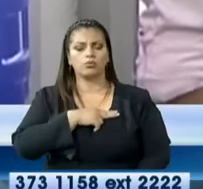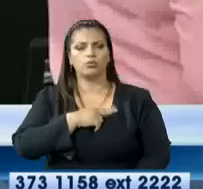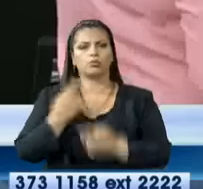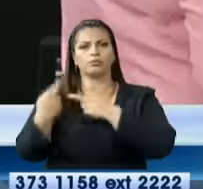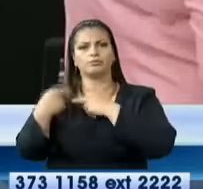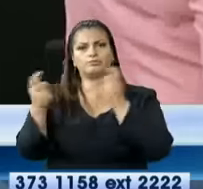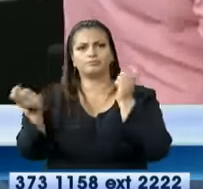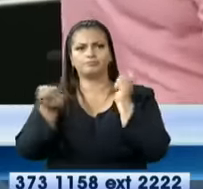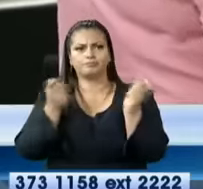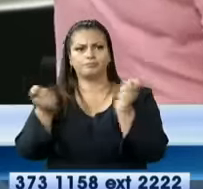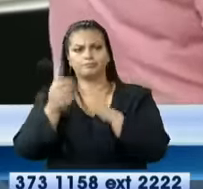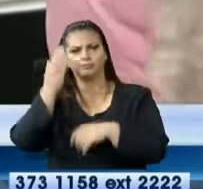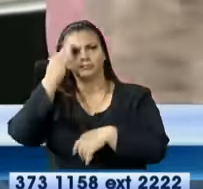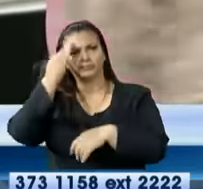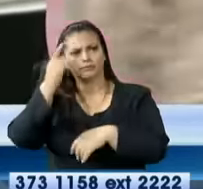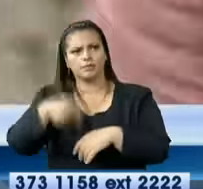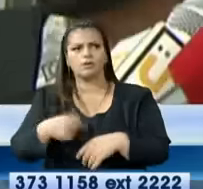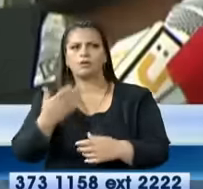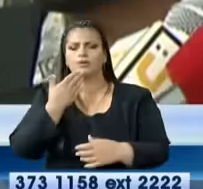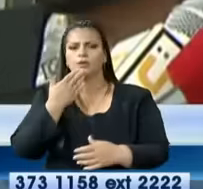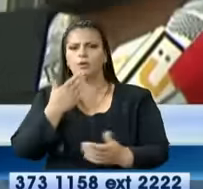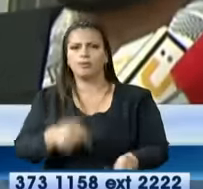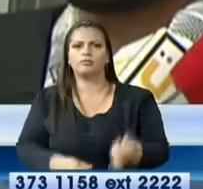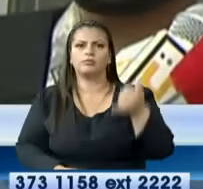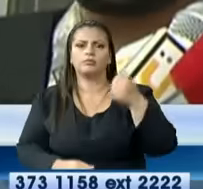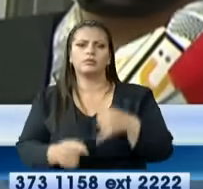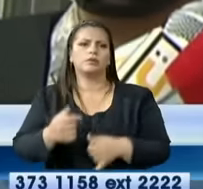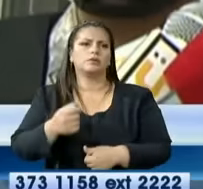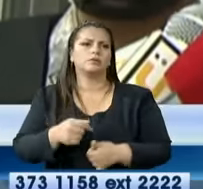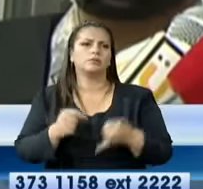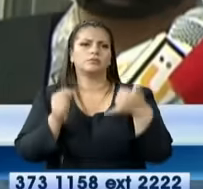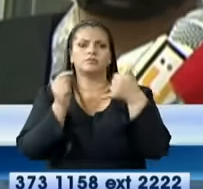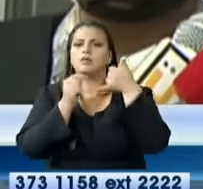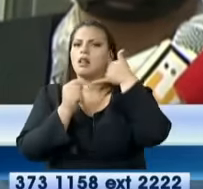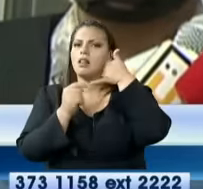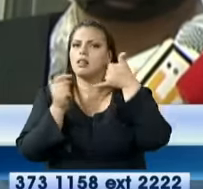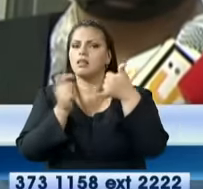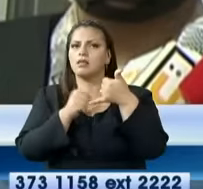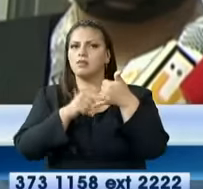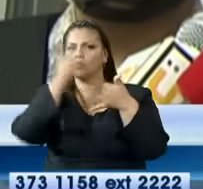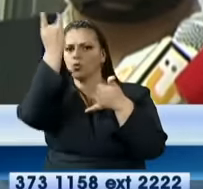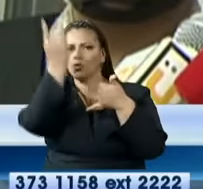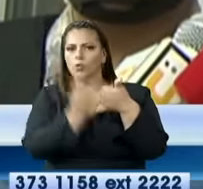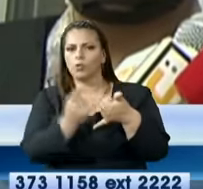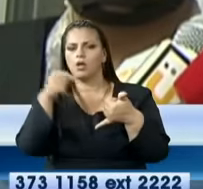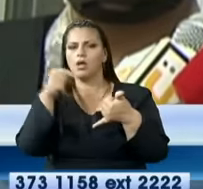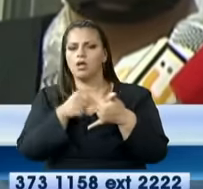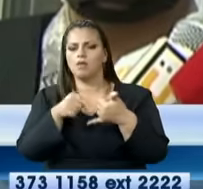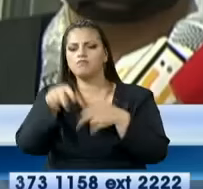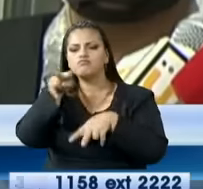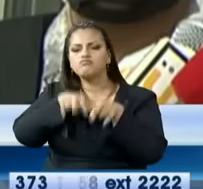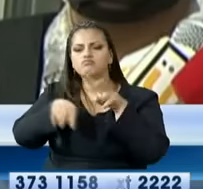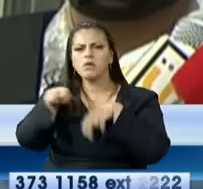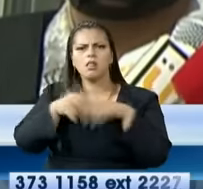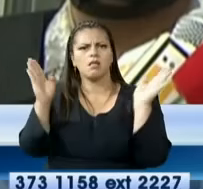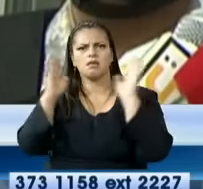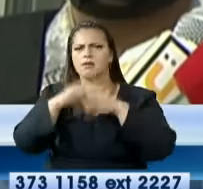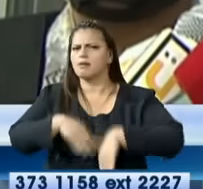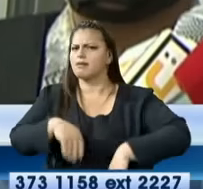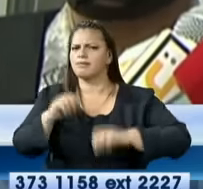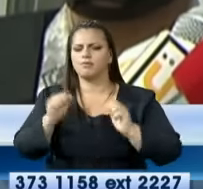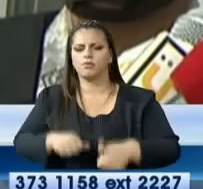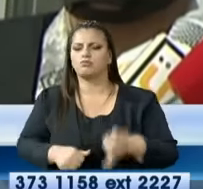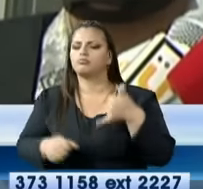la aplicación que se llama Verifícame. Esta aplicación, Verifícame, se encuentra totalmente gratuita para que sean descargados de los